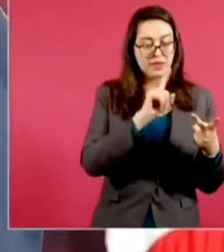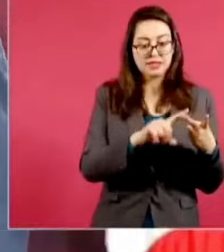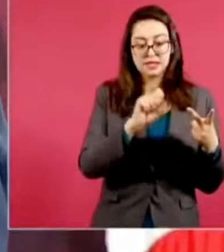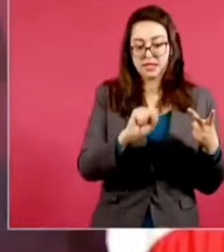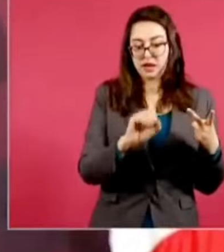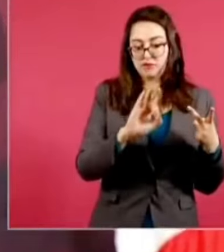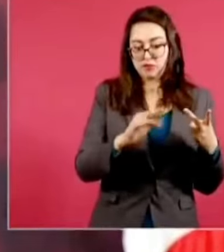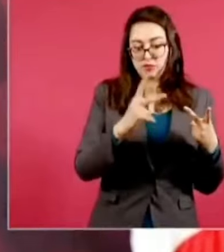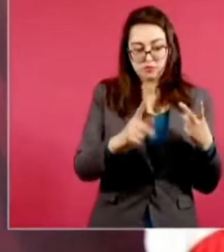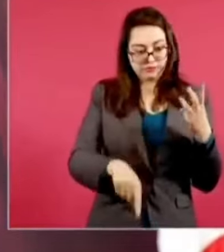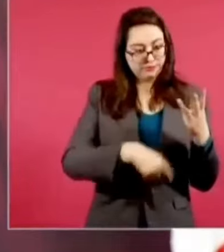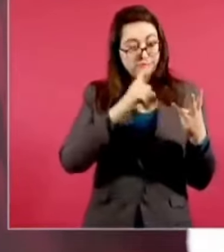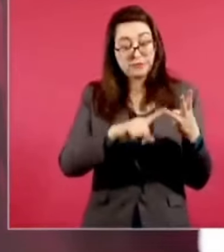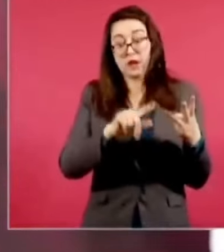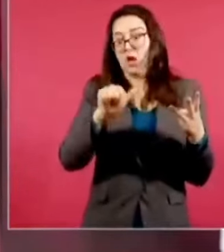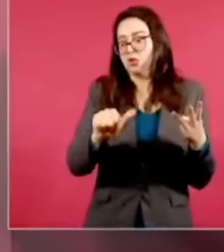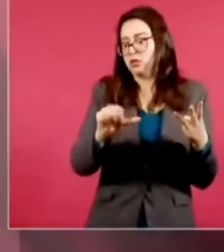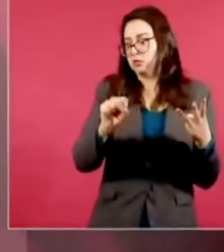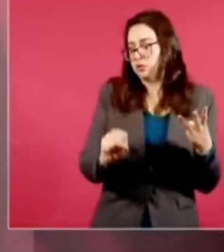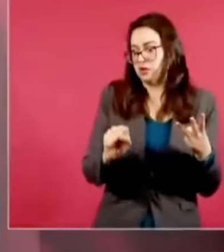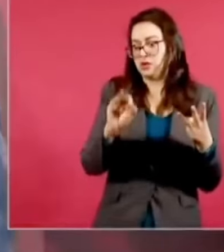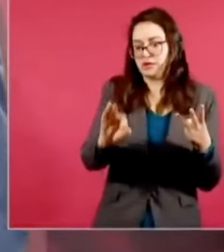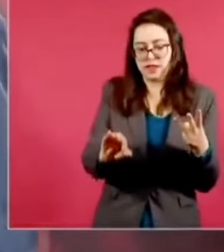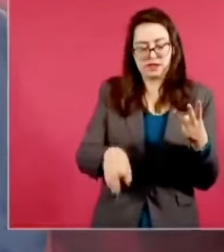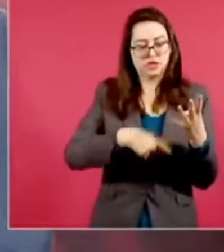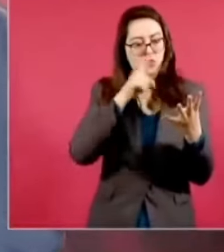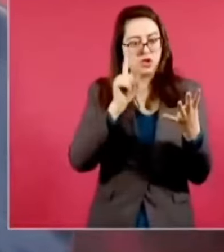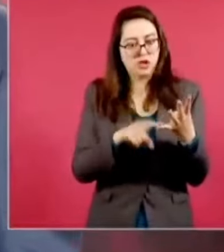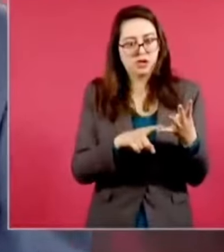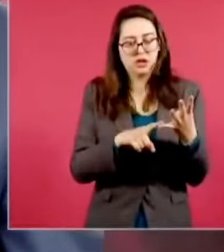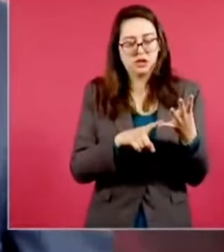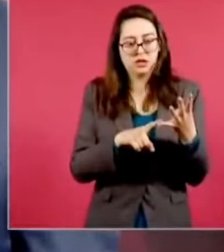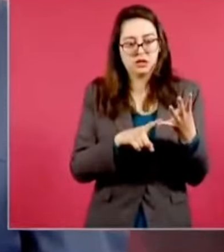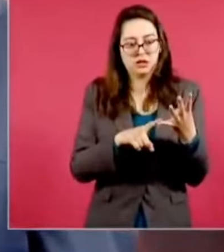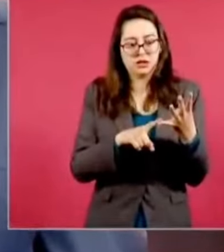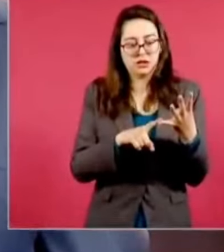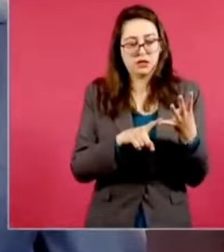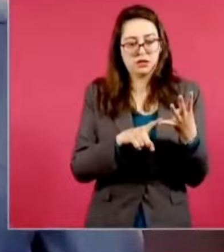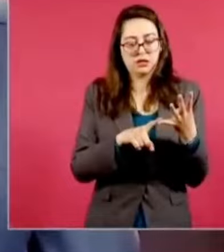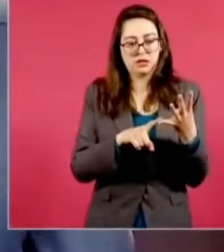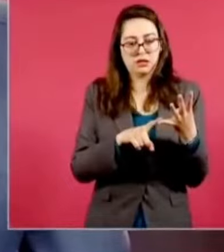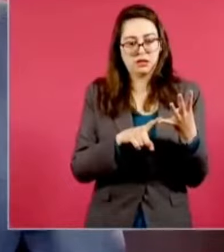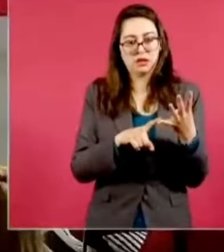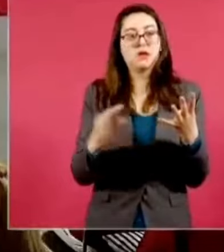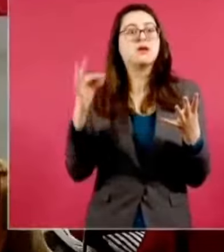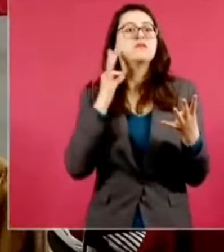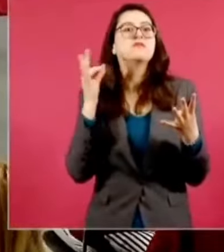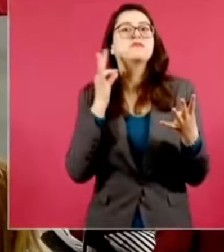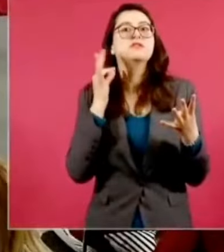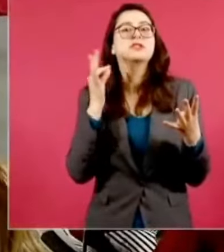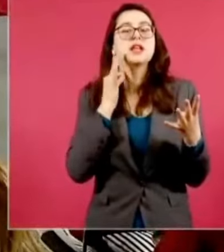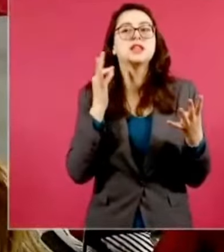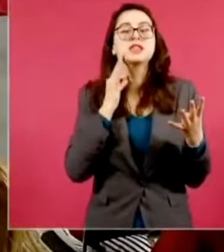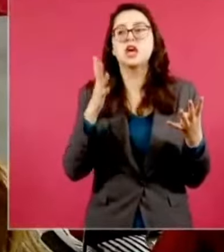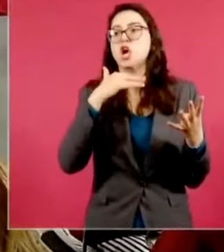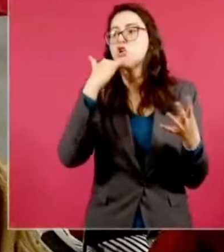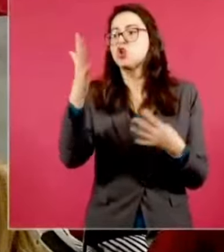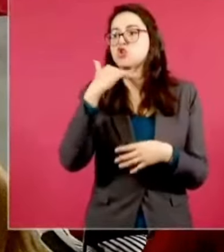es la Auditoría Superior de la Federación, es la Fiscalía